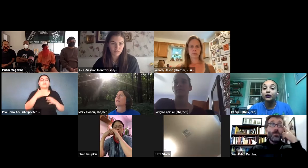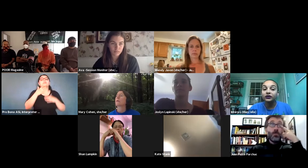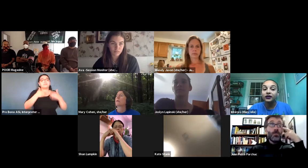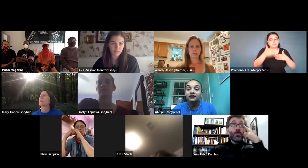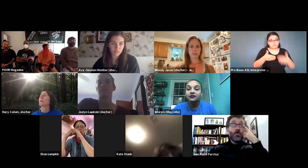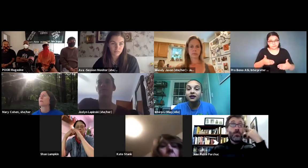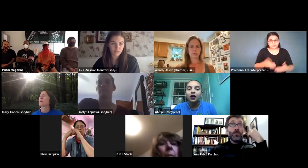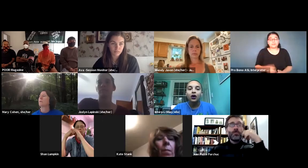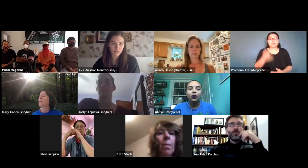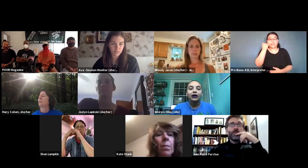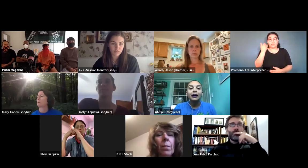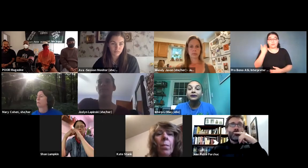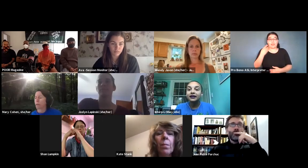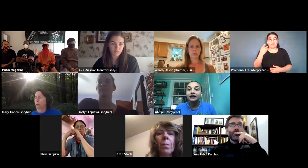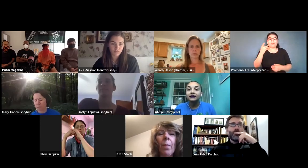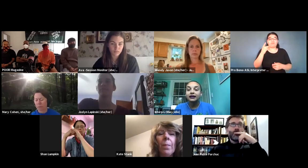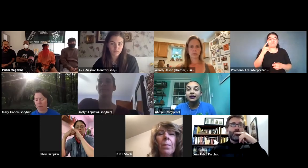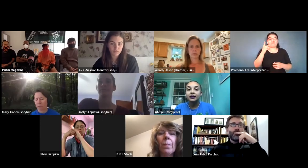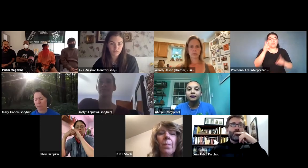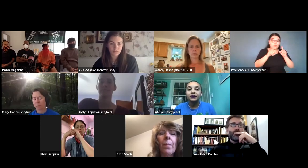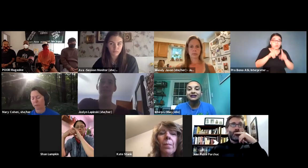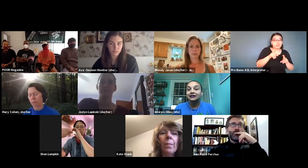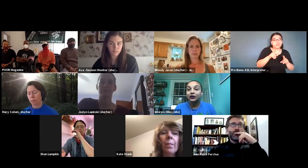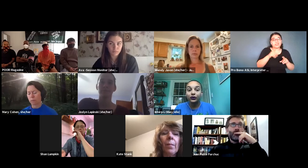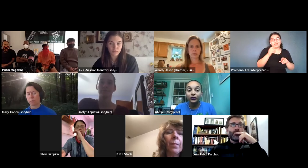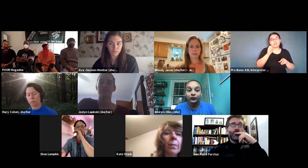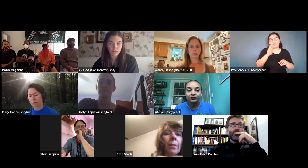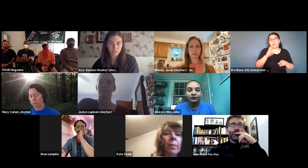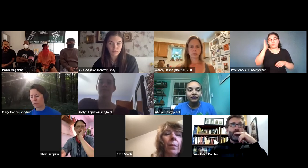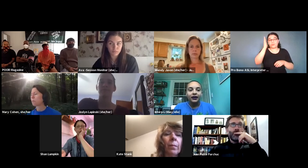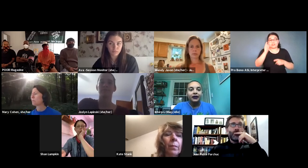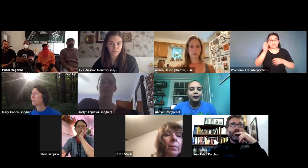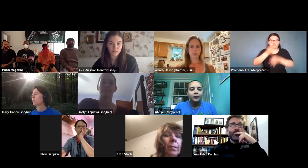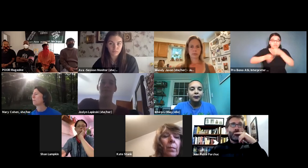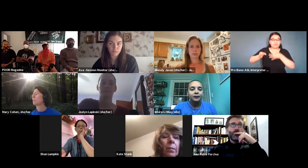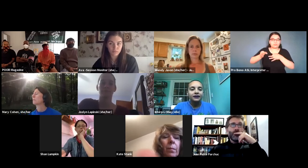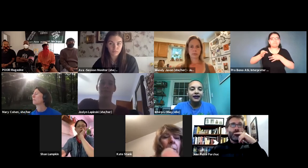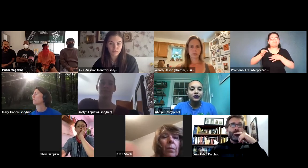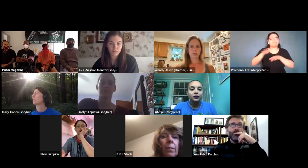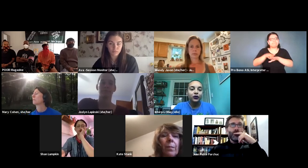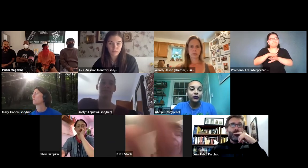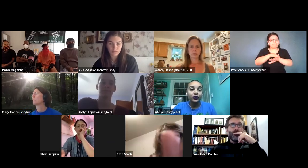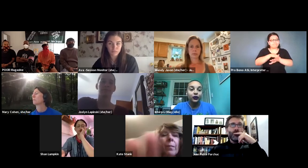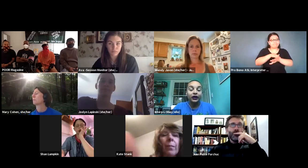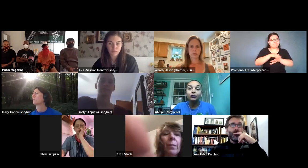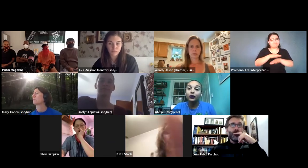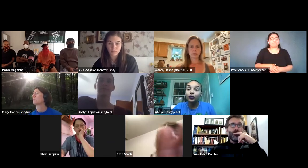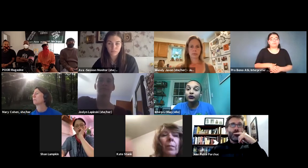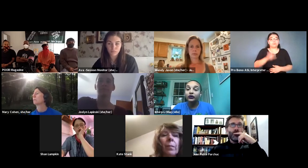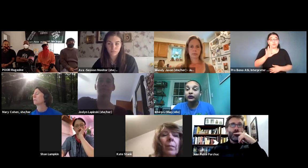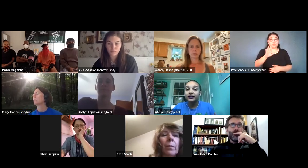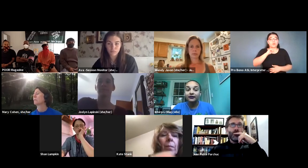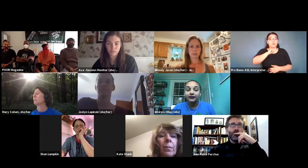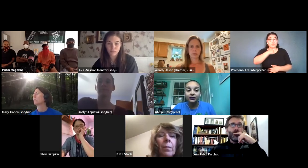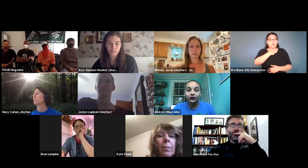hagan preguntas o cambien de presentador. Dejen su micrófono en mudo